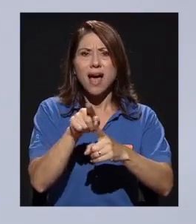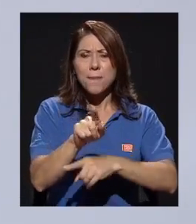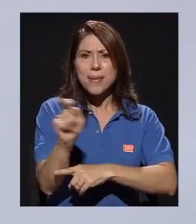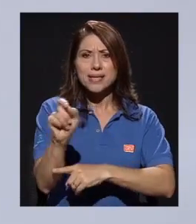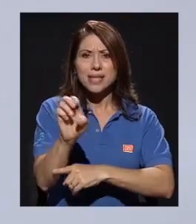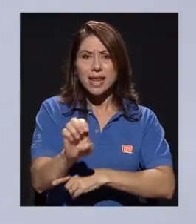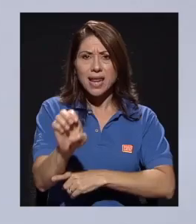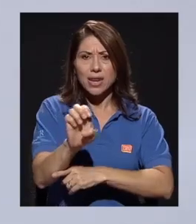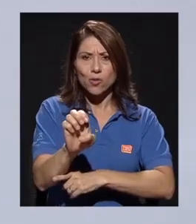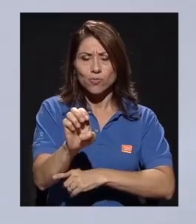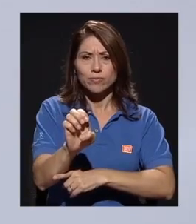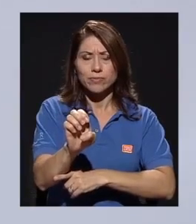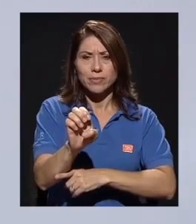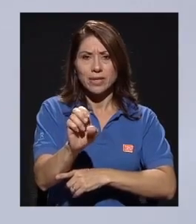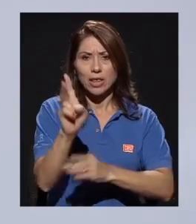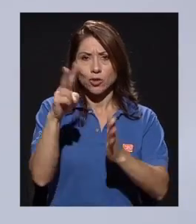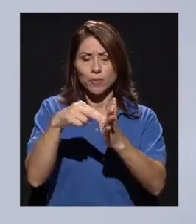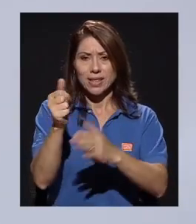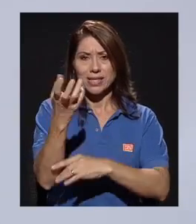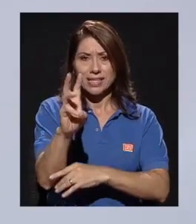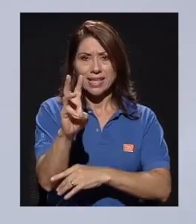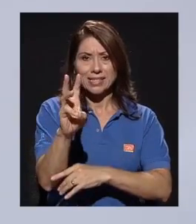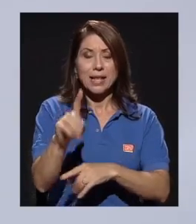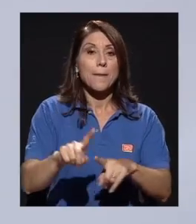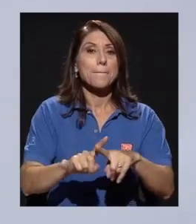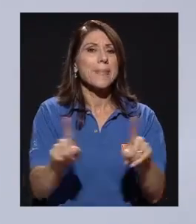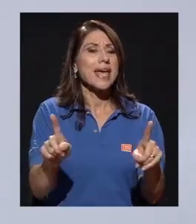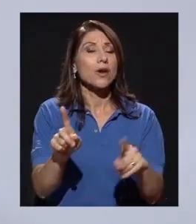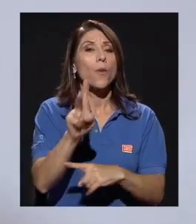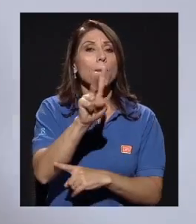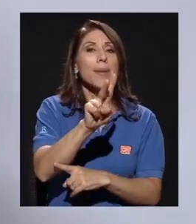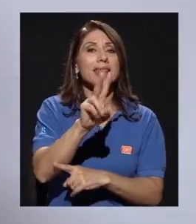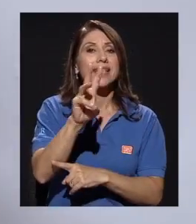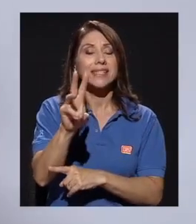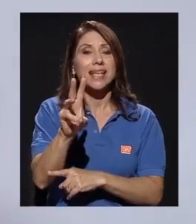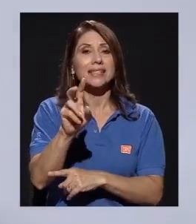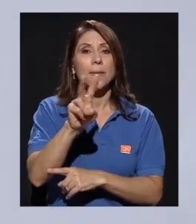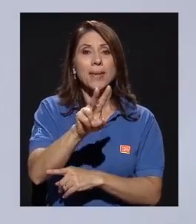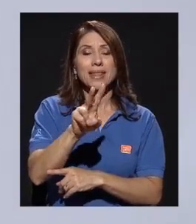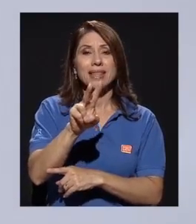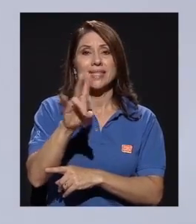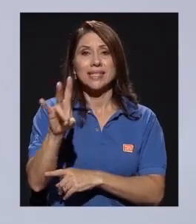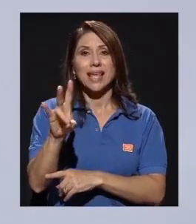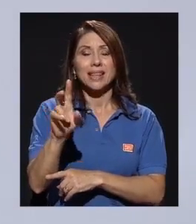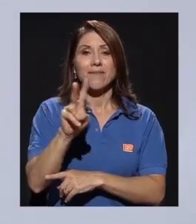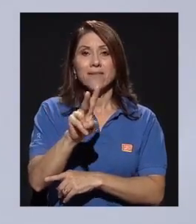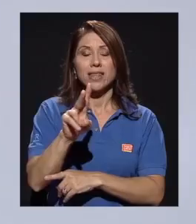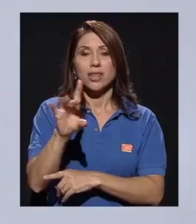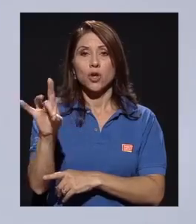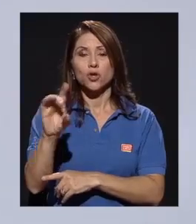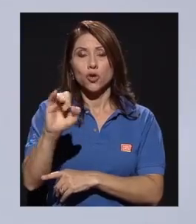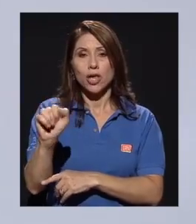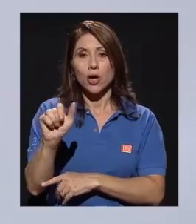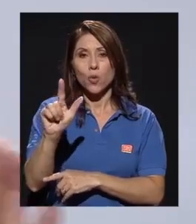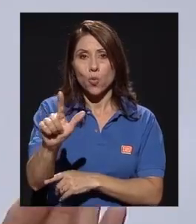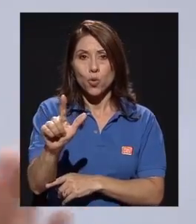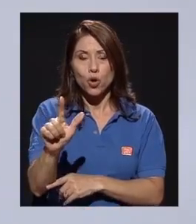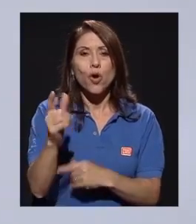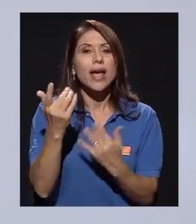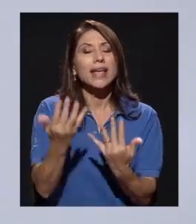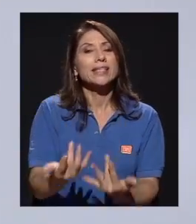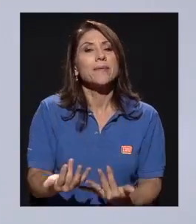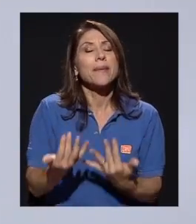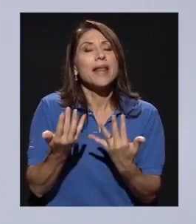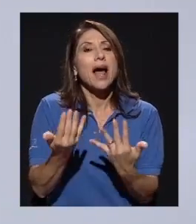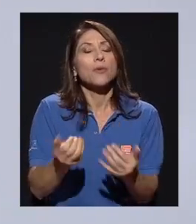del 2016 pero sí el 26 27 y 28 de Julio esperaríamos reunirnos de todas las áreas